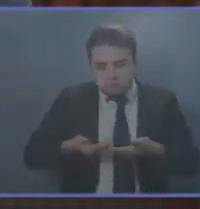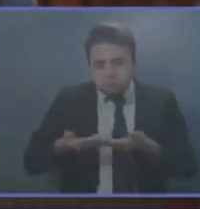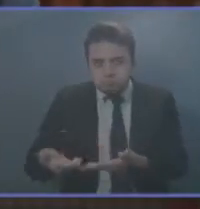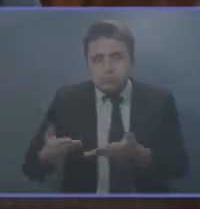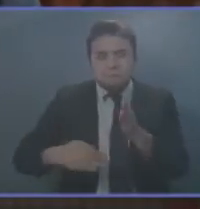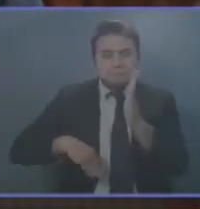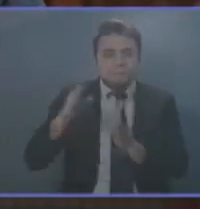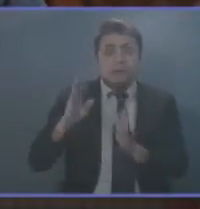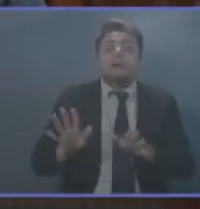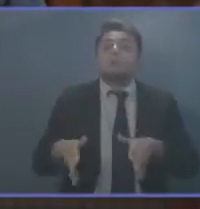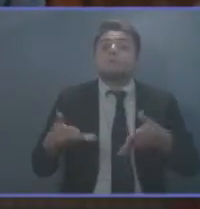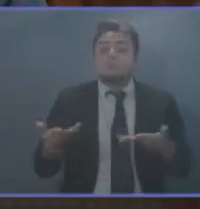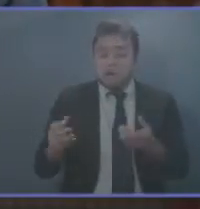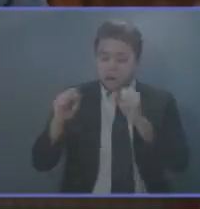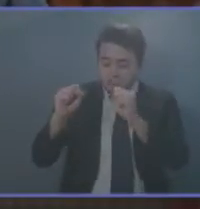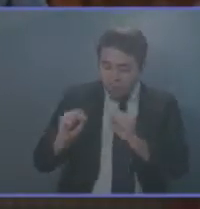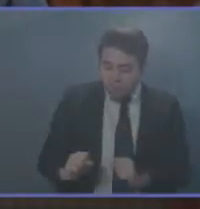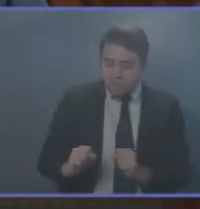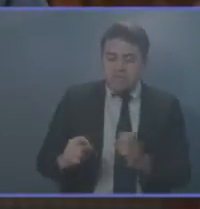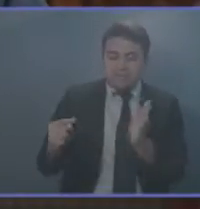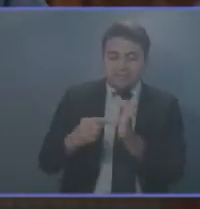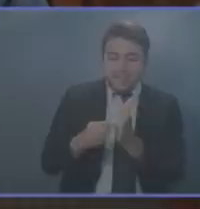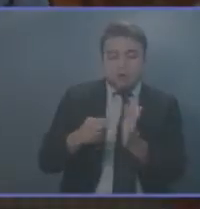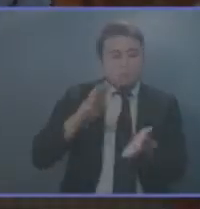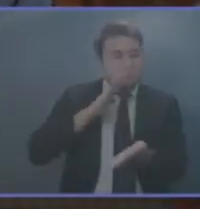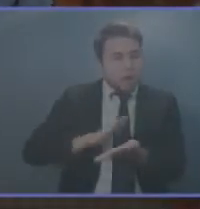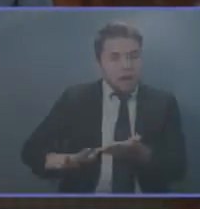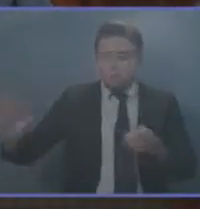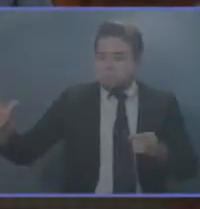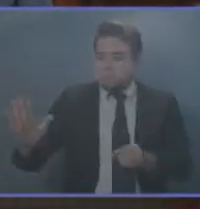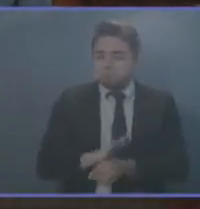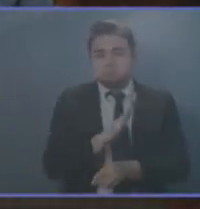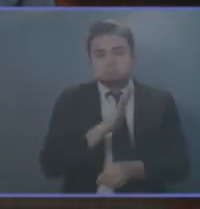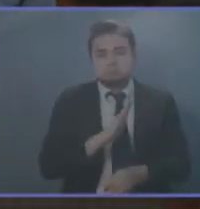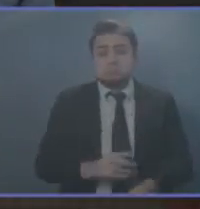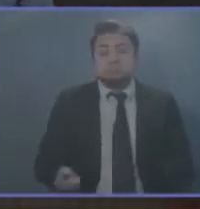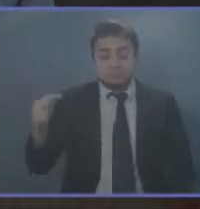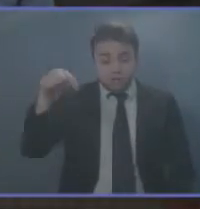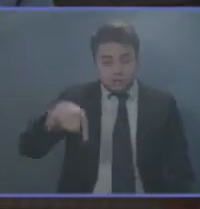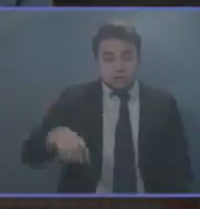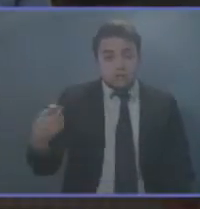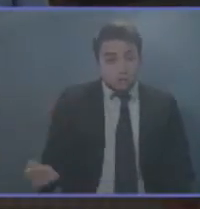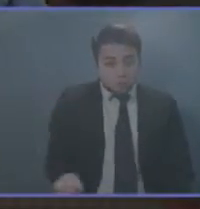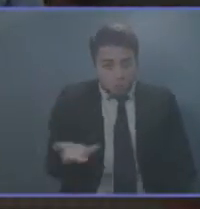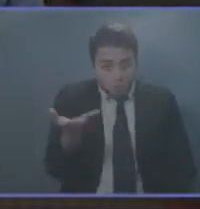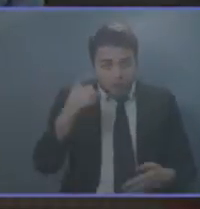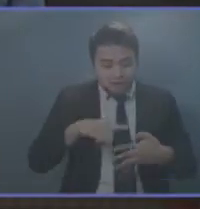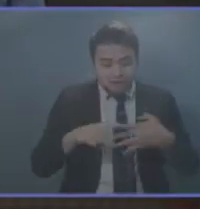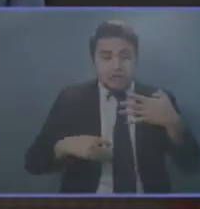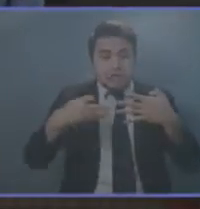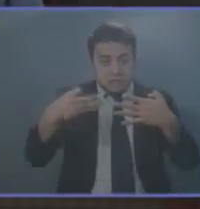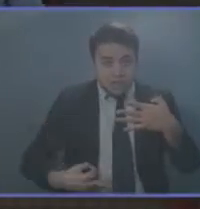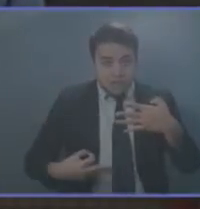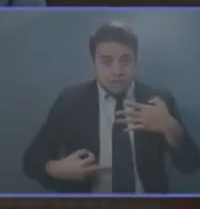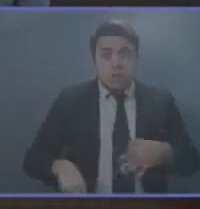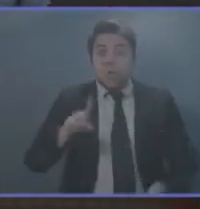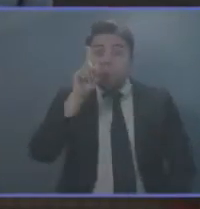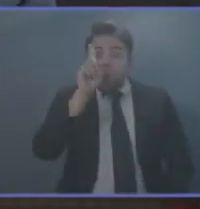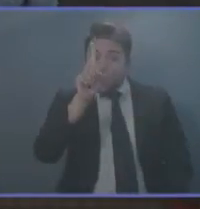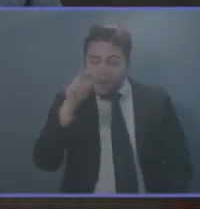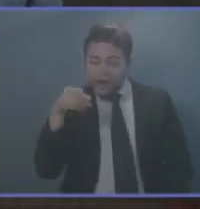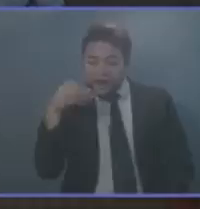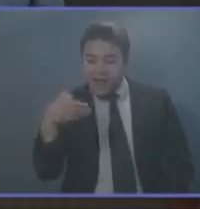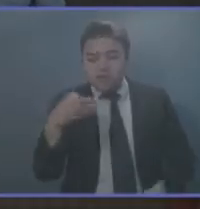agropecuarias, pero que con este decreto van a tener la oportunidad de un tiempo de un año más, y que